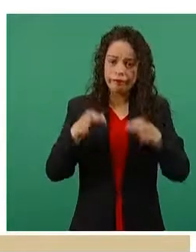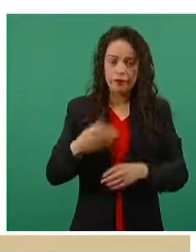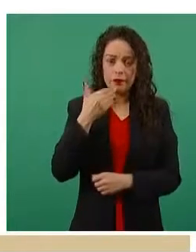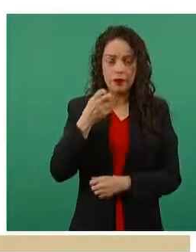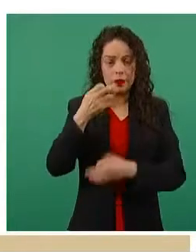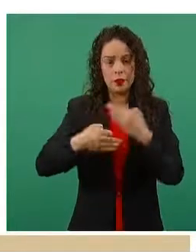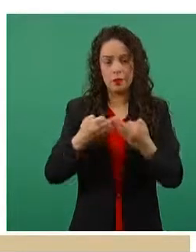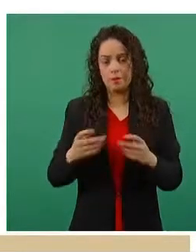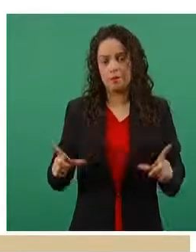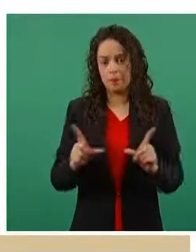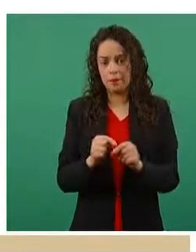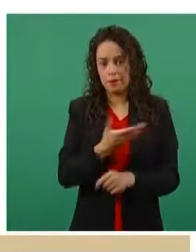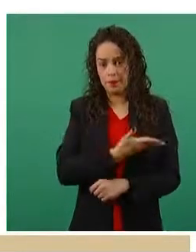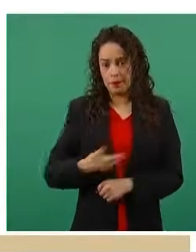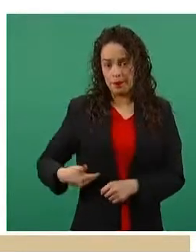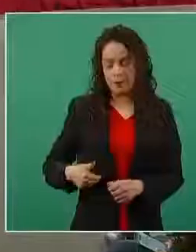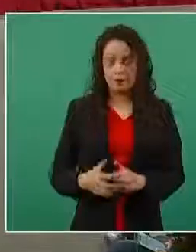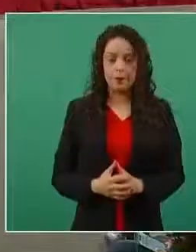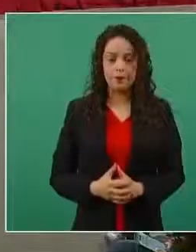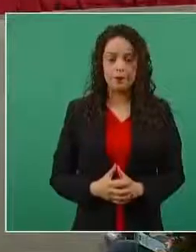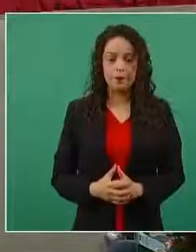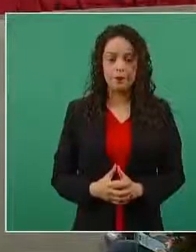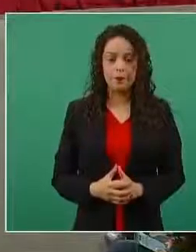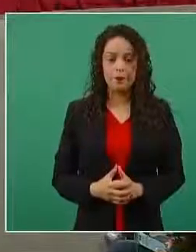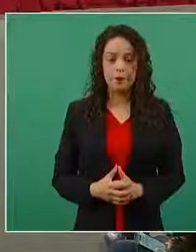cuánto, señor presidente?